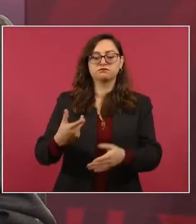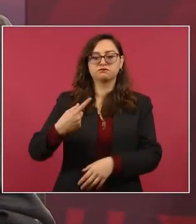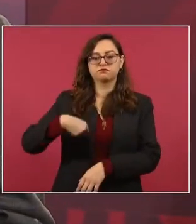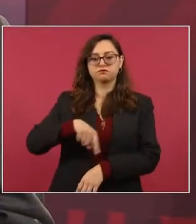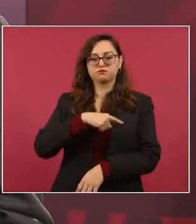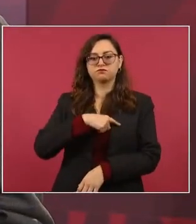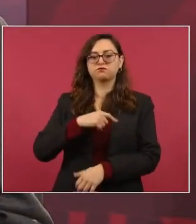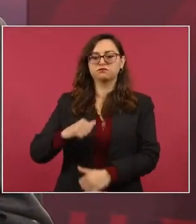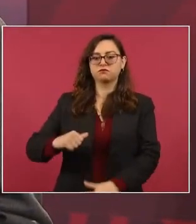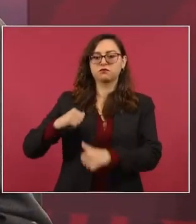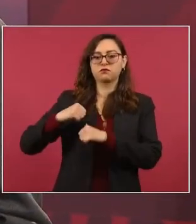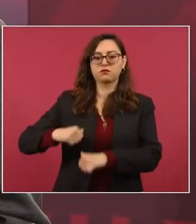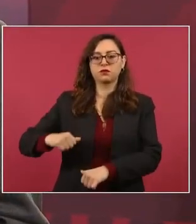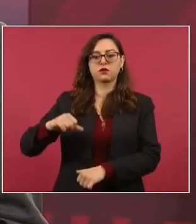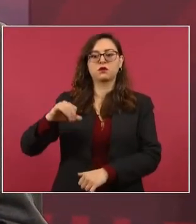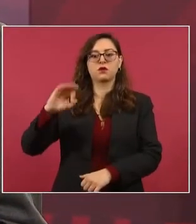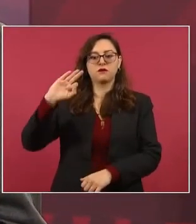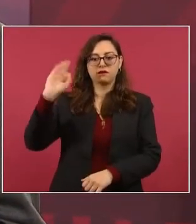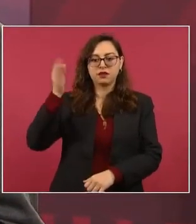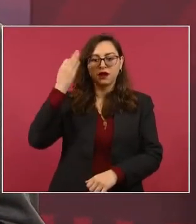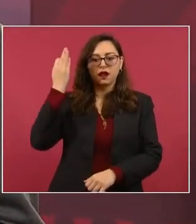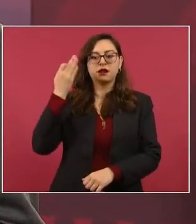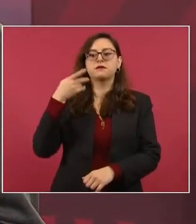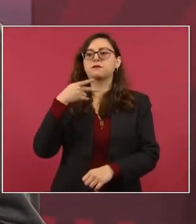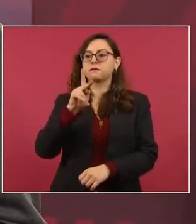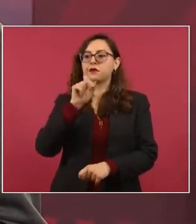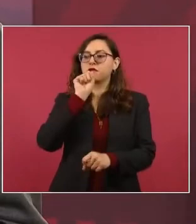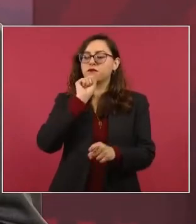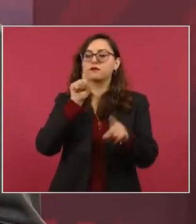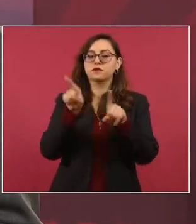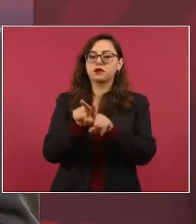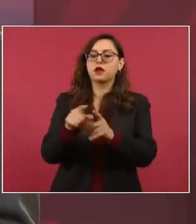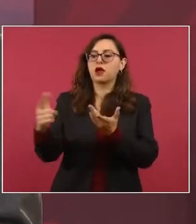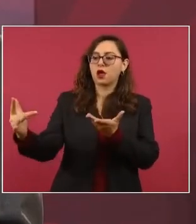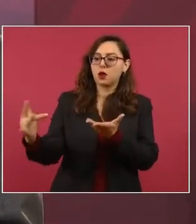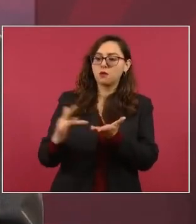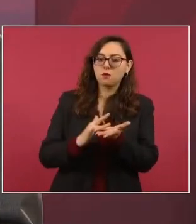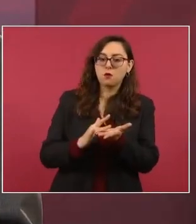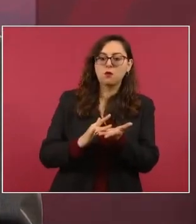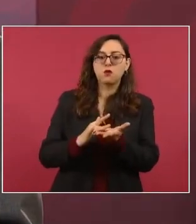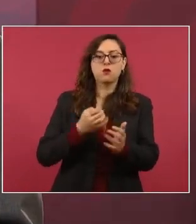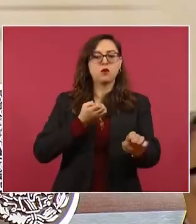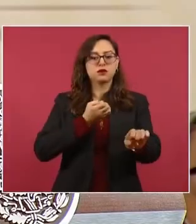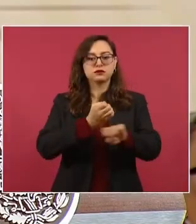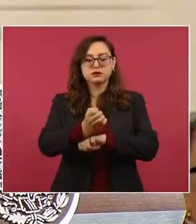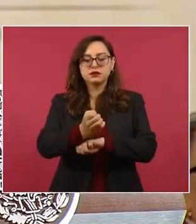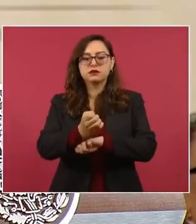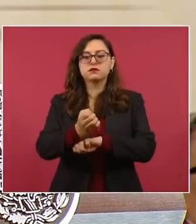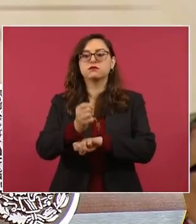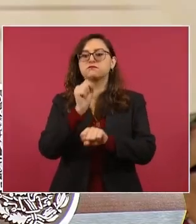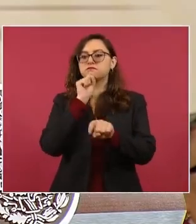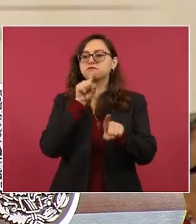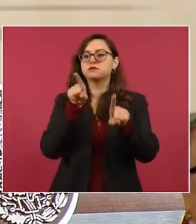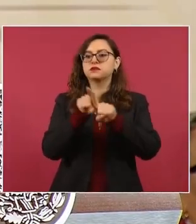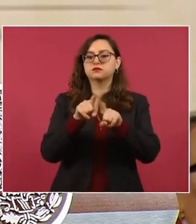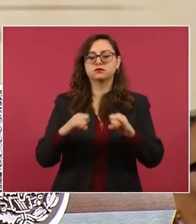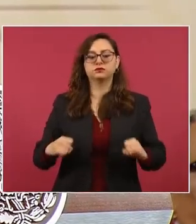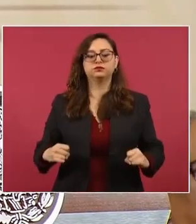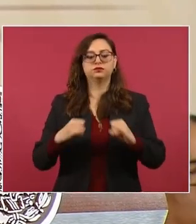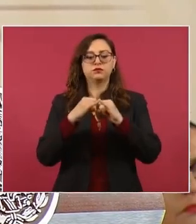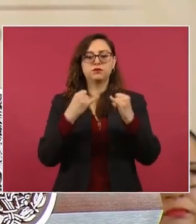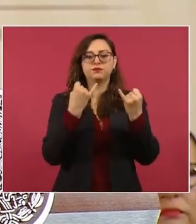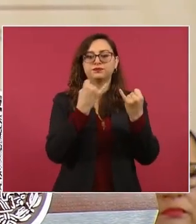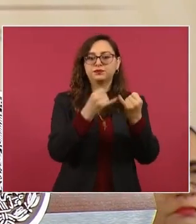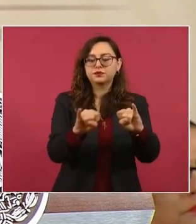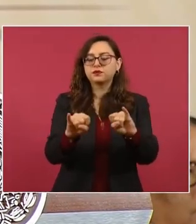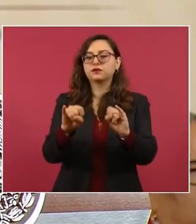autoridades estatales y también de otras instancias autónomas independientes como